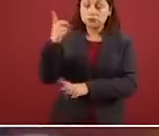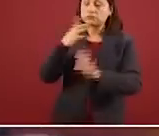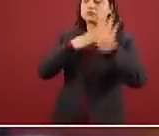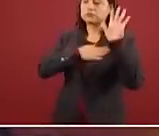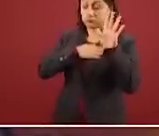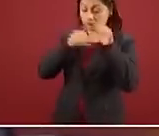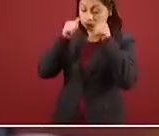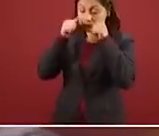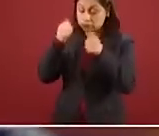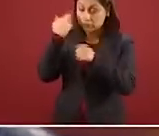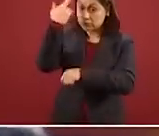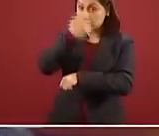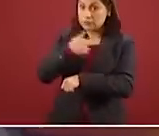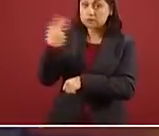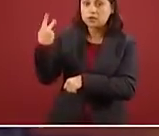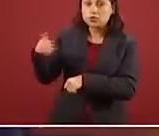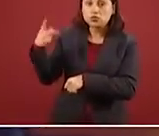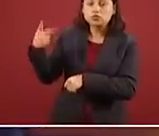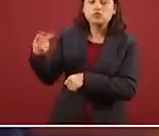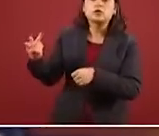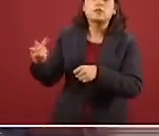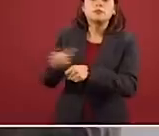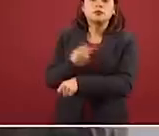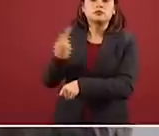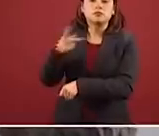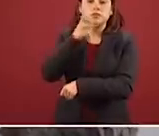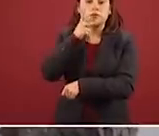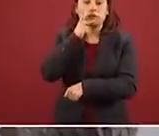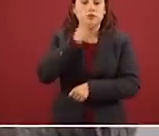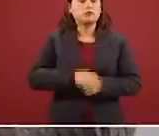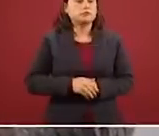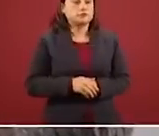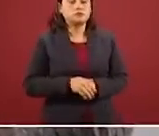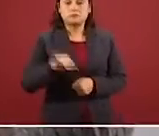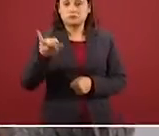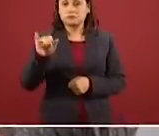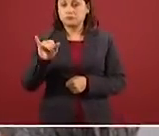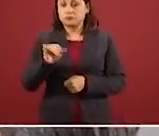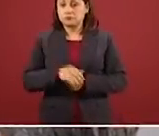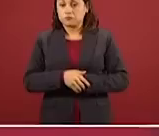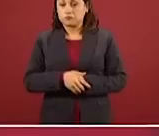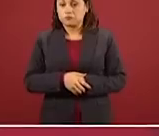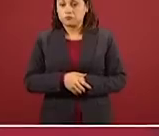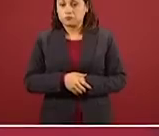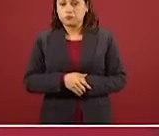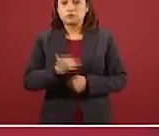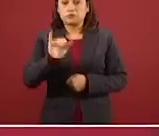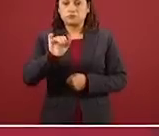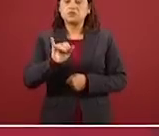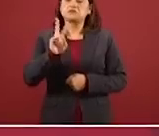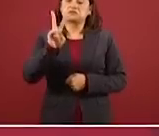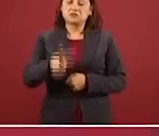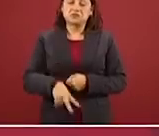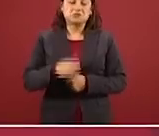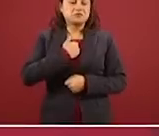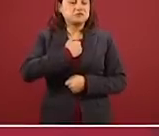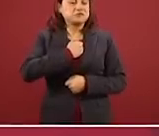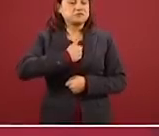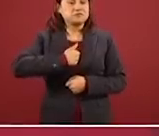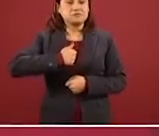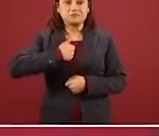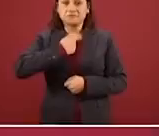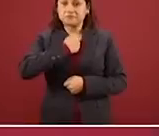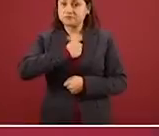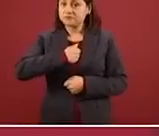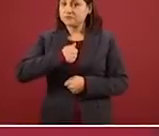Si tiene algún tipo de información respecto a este asesinato del coronel, por favor. Sí, pues fue una situación muy lamentable. Un